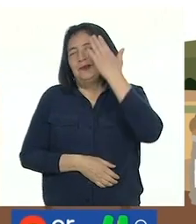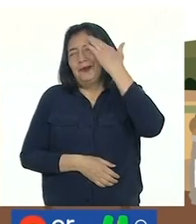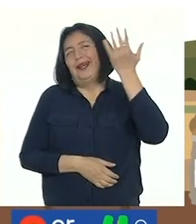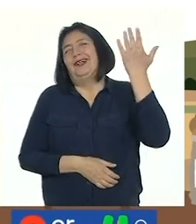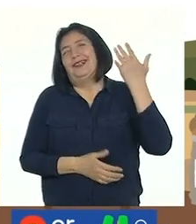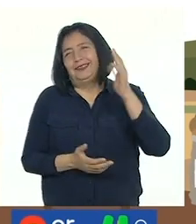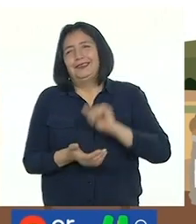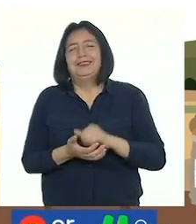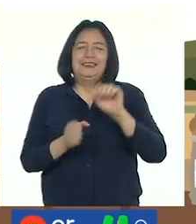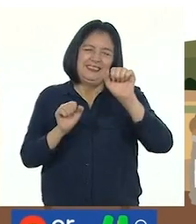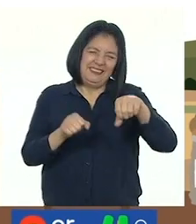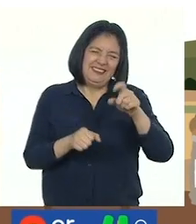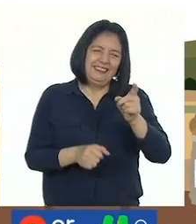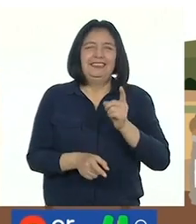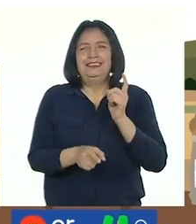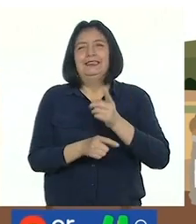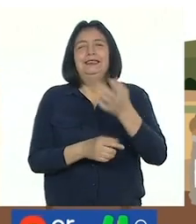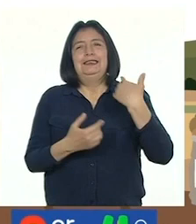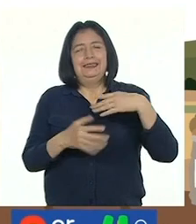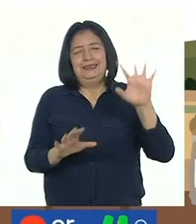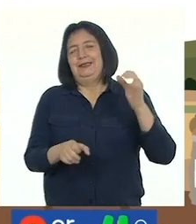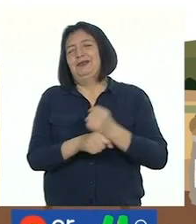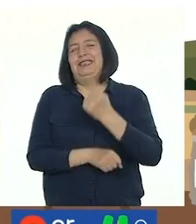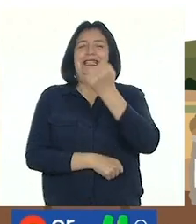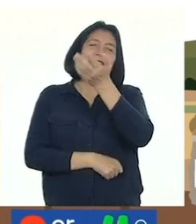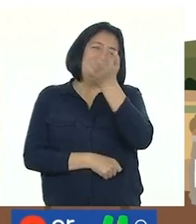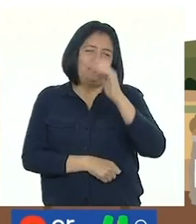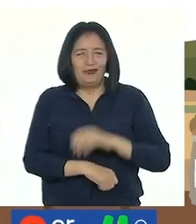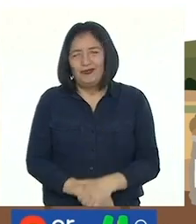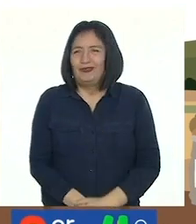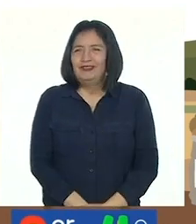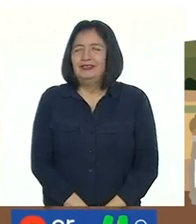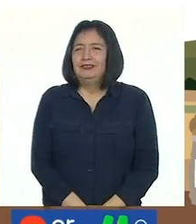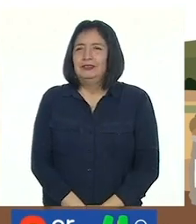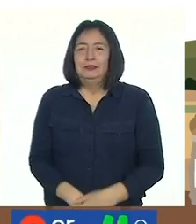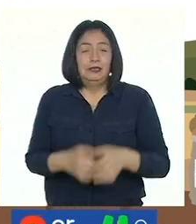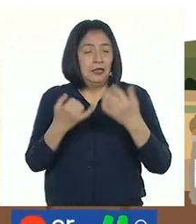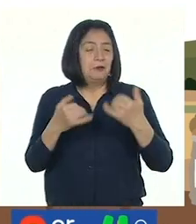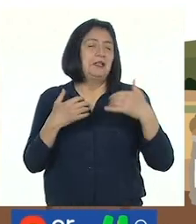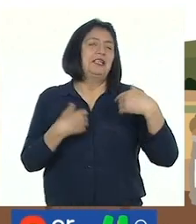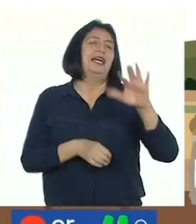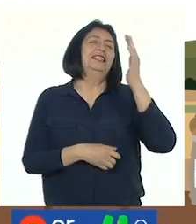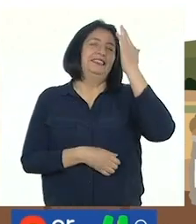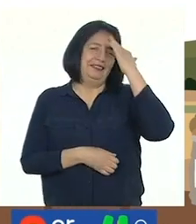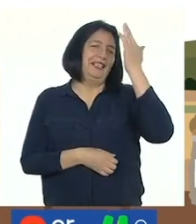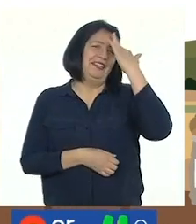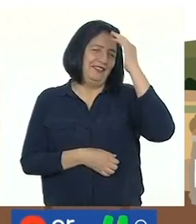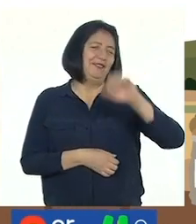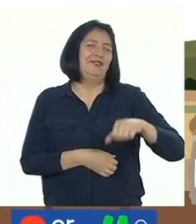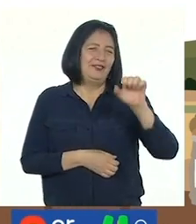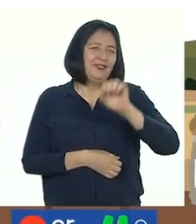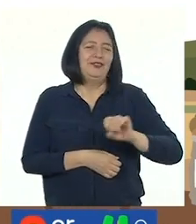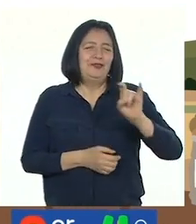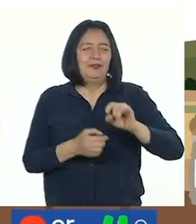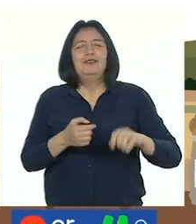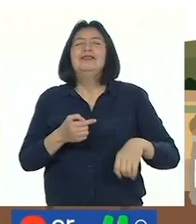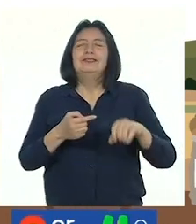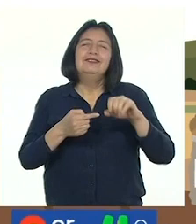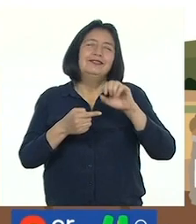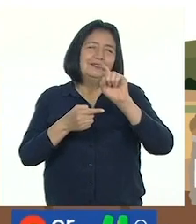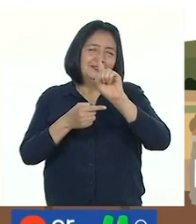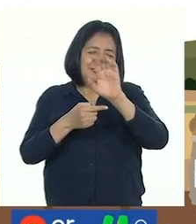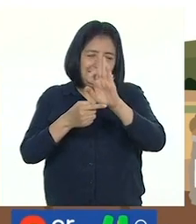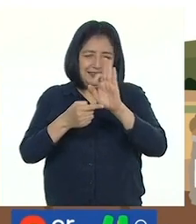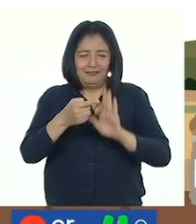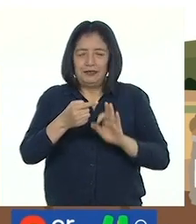antes? ¡Así es! ¡Te hemos vencido! Ahora ya sabemos usar las fracciones para representar las